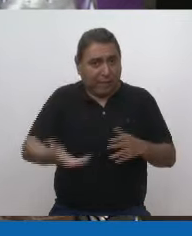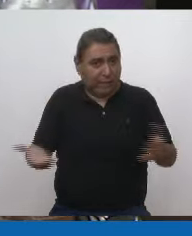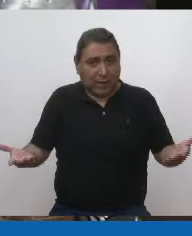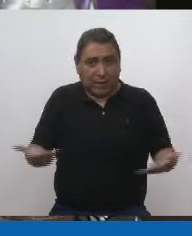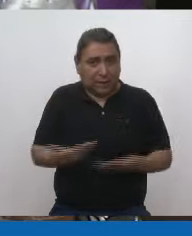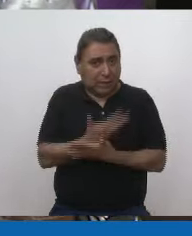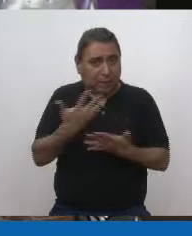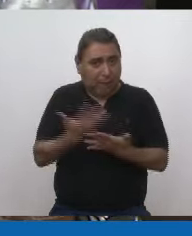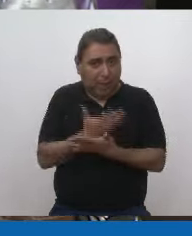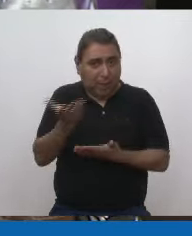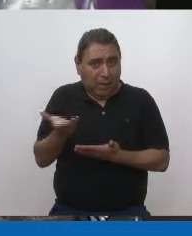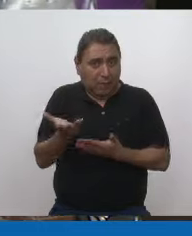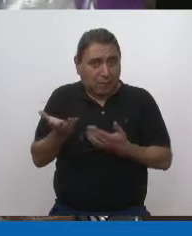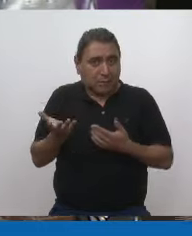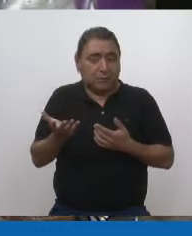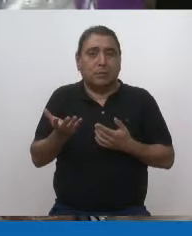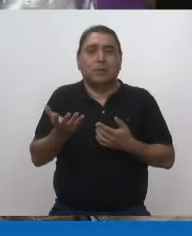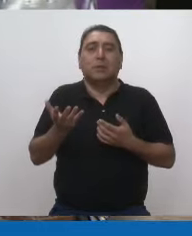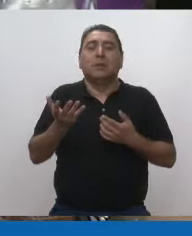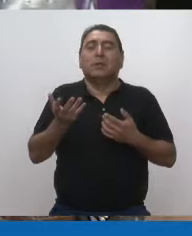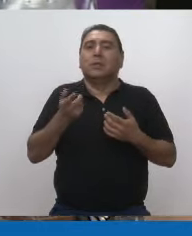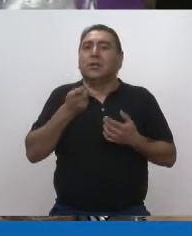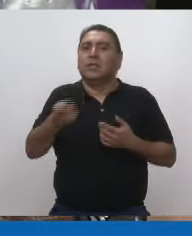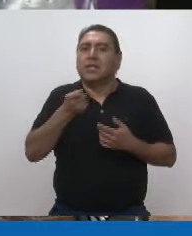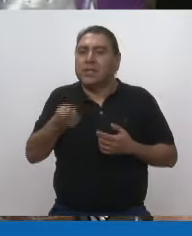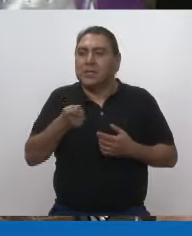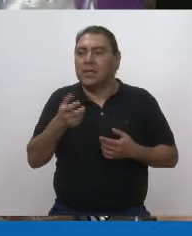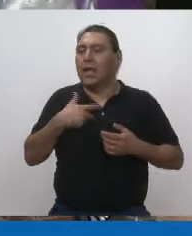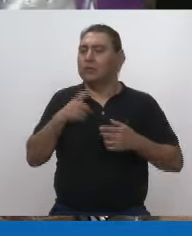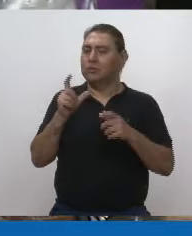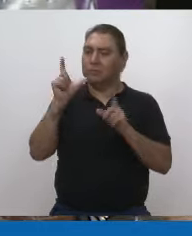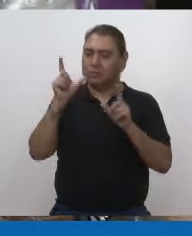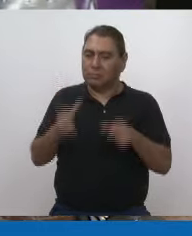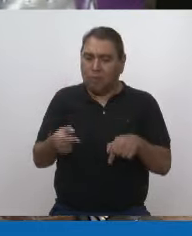Los crímenes del narcoterrorismo nos están